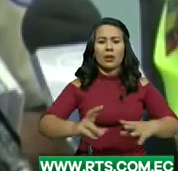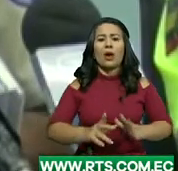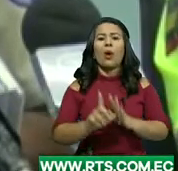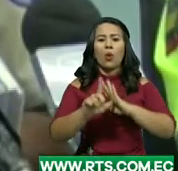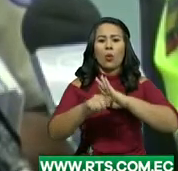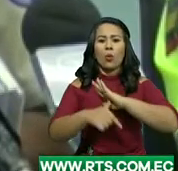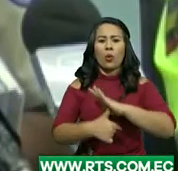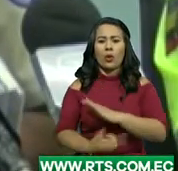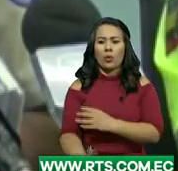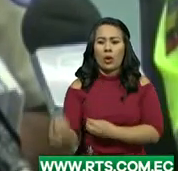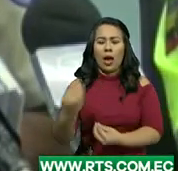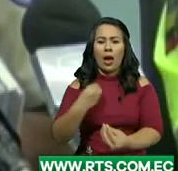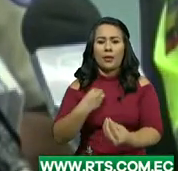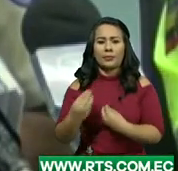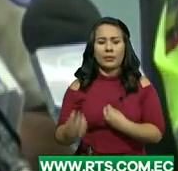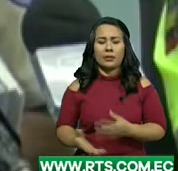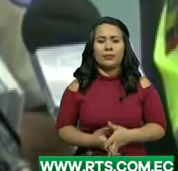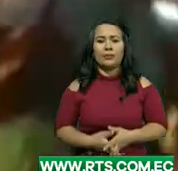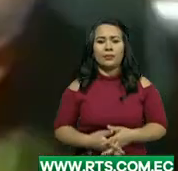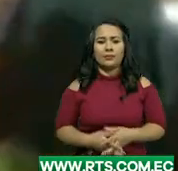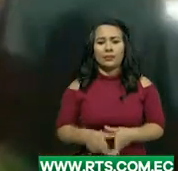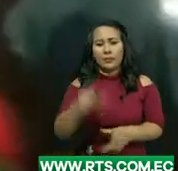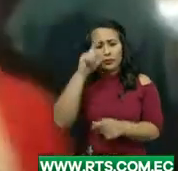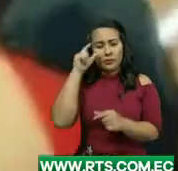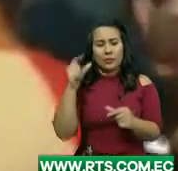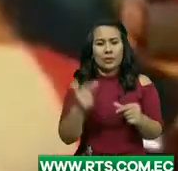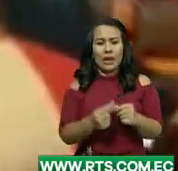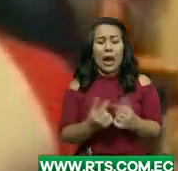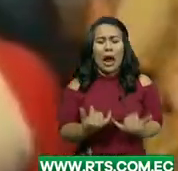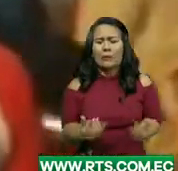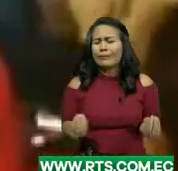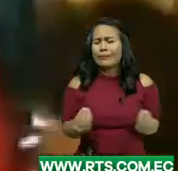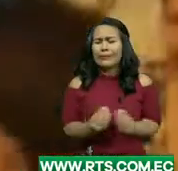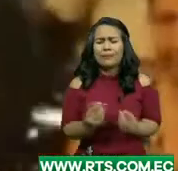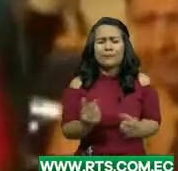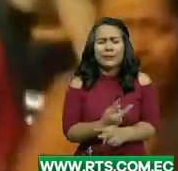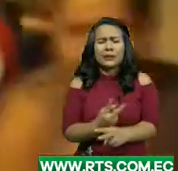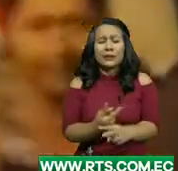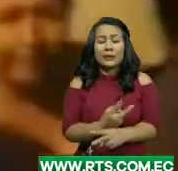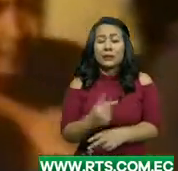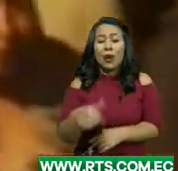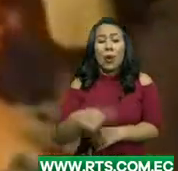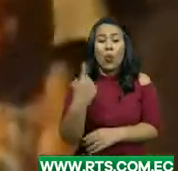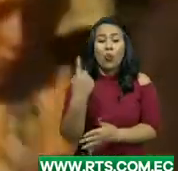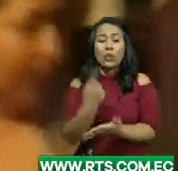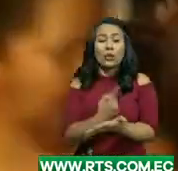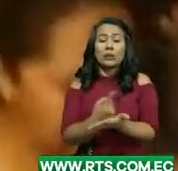de la respectiva instrucción fiscal. Dos hechos violentos registrados en menos de una semana.